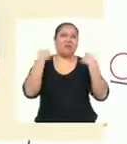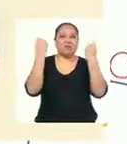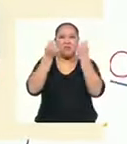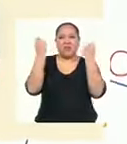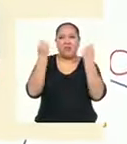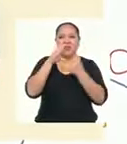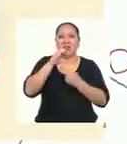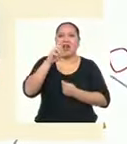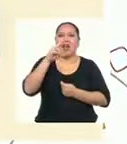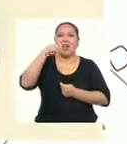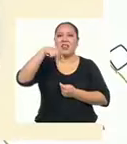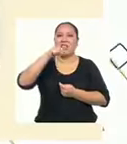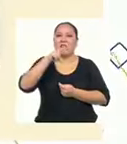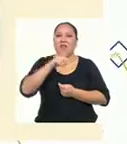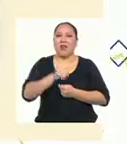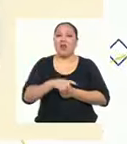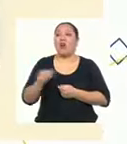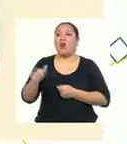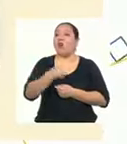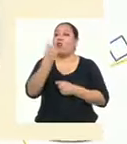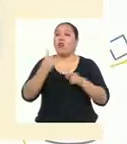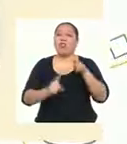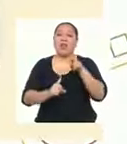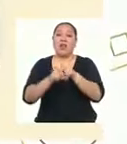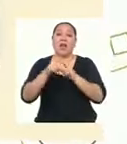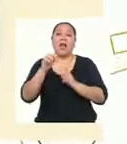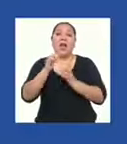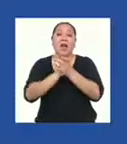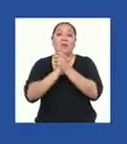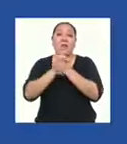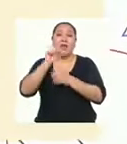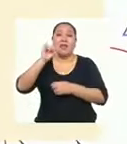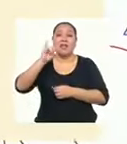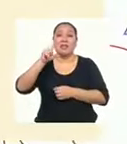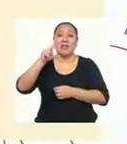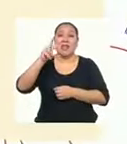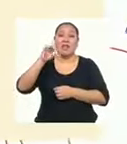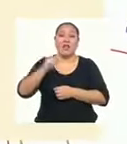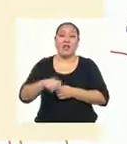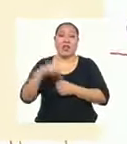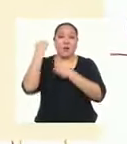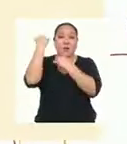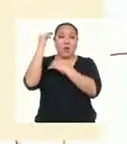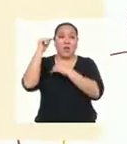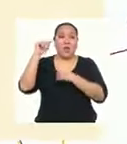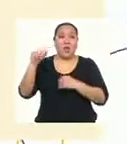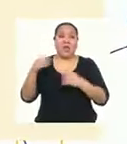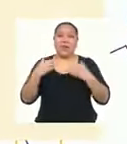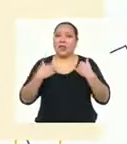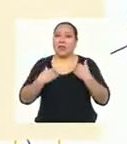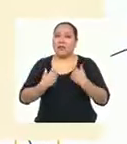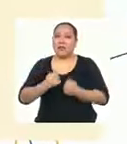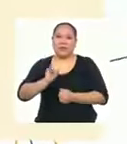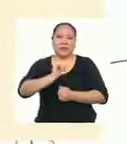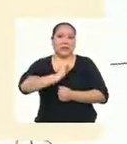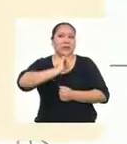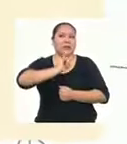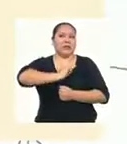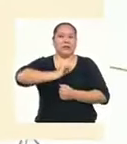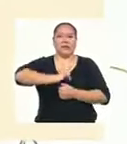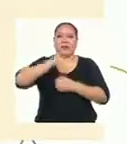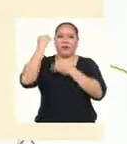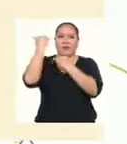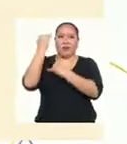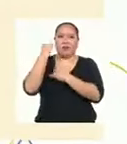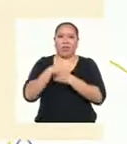Y de ahí salió otra compañera, Silvia, de Piura. Y como ella tiene una fuerte identidad piurana,